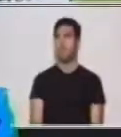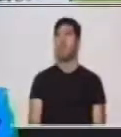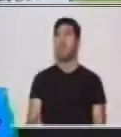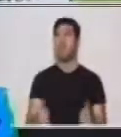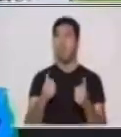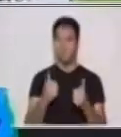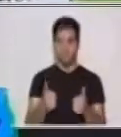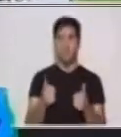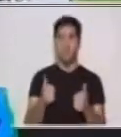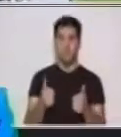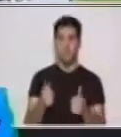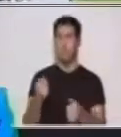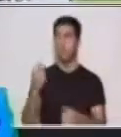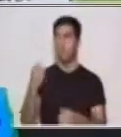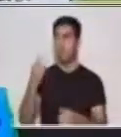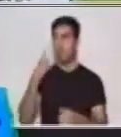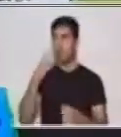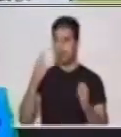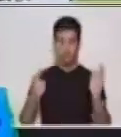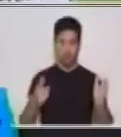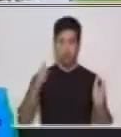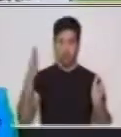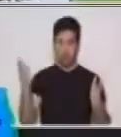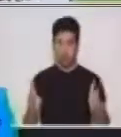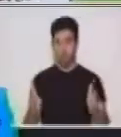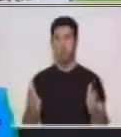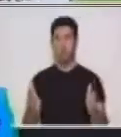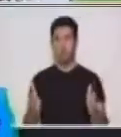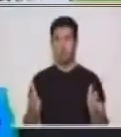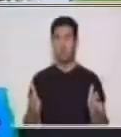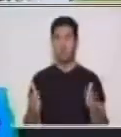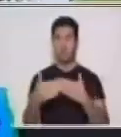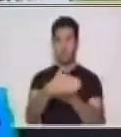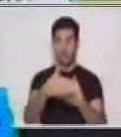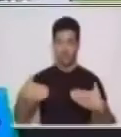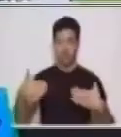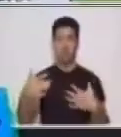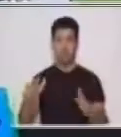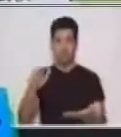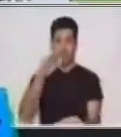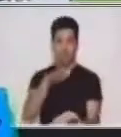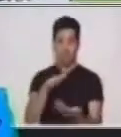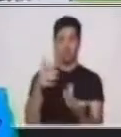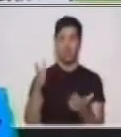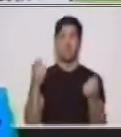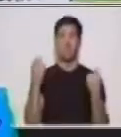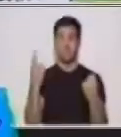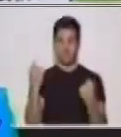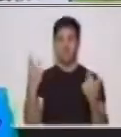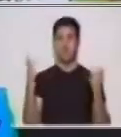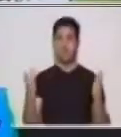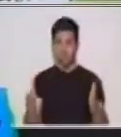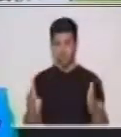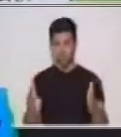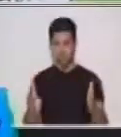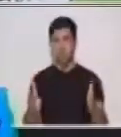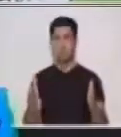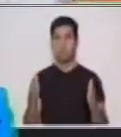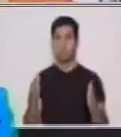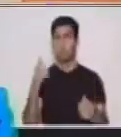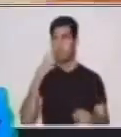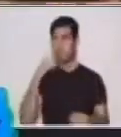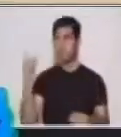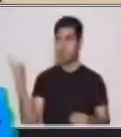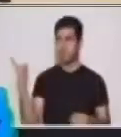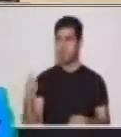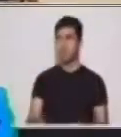falta este otro. Entonces, estos son más pequeños. Si te das cuenta, este tiene una longitud